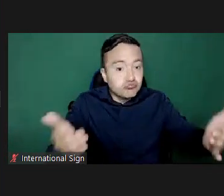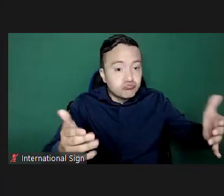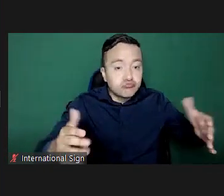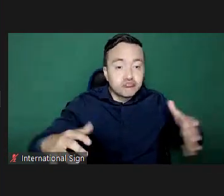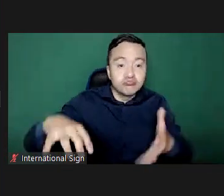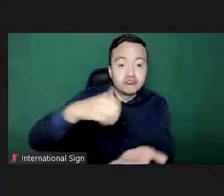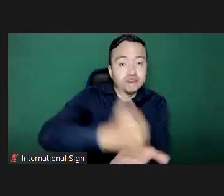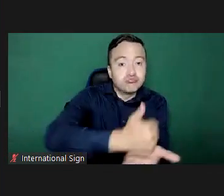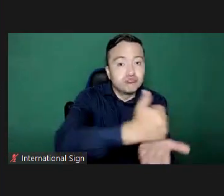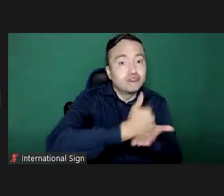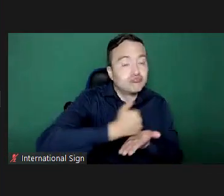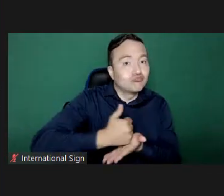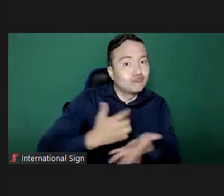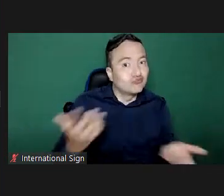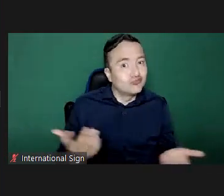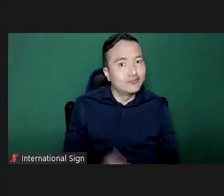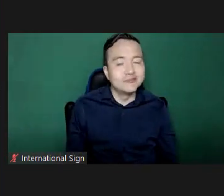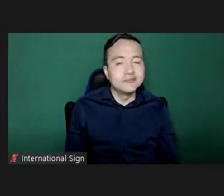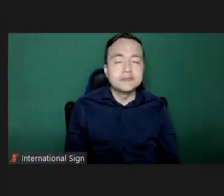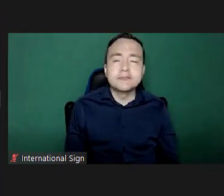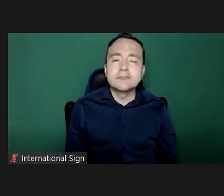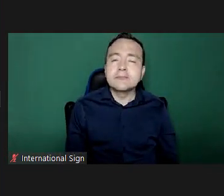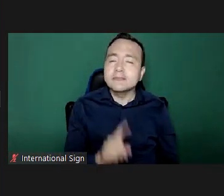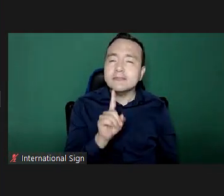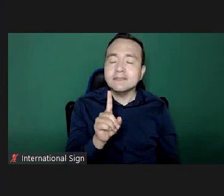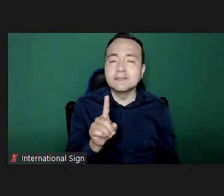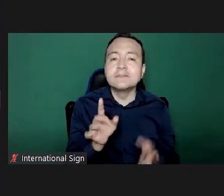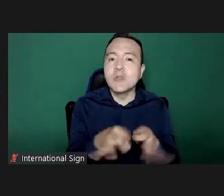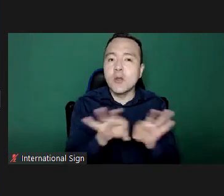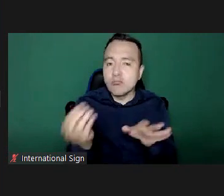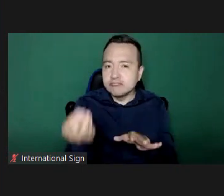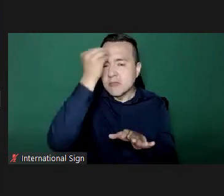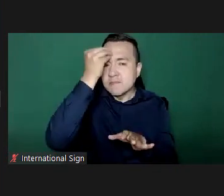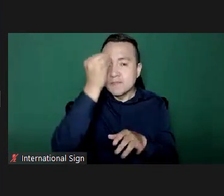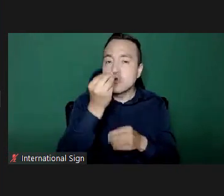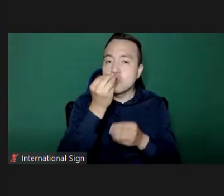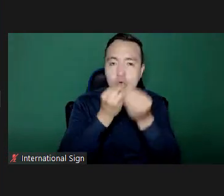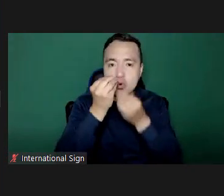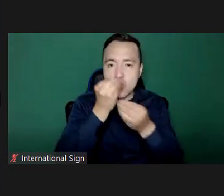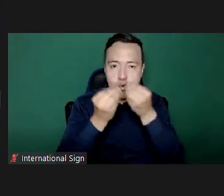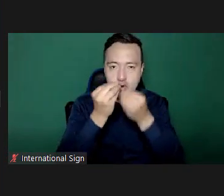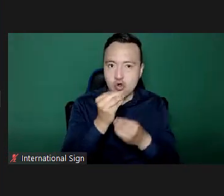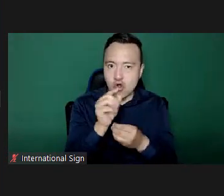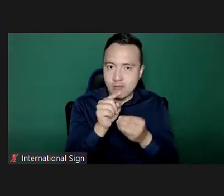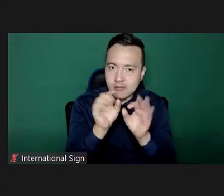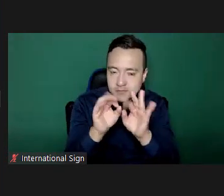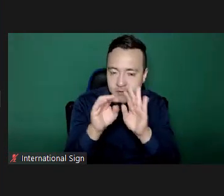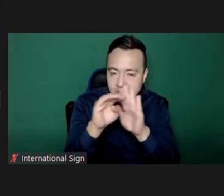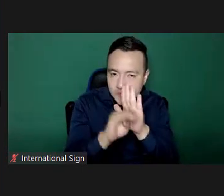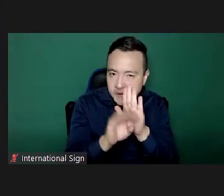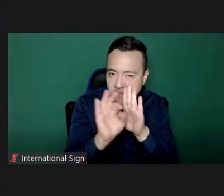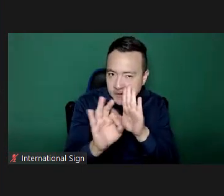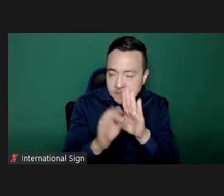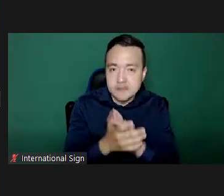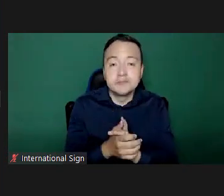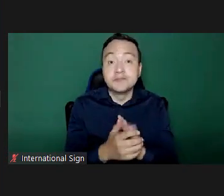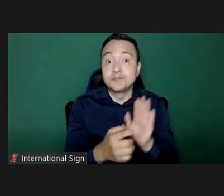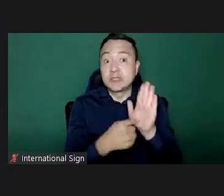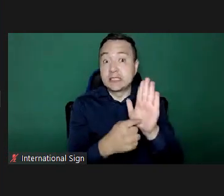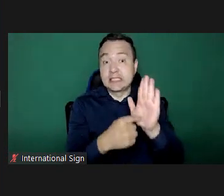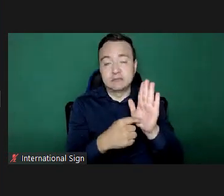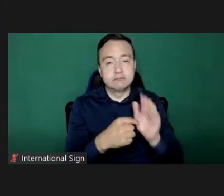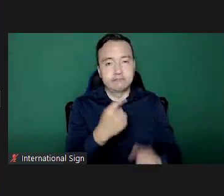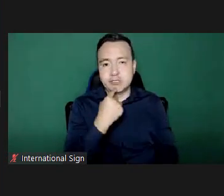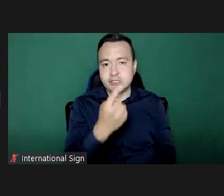cuenta el elemento de nutrición. Establecimos normas mínimas. Por ejemplo, se redujo el consumo de